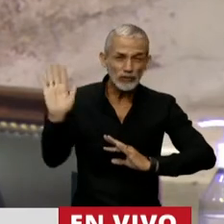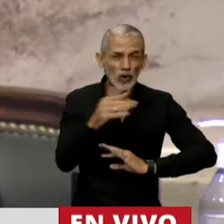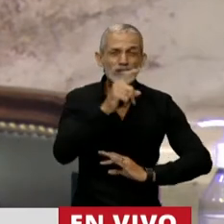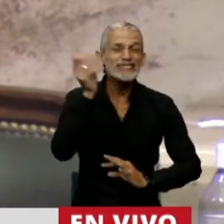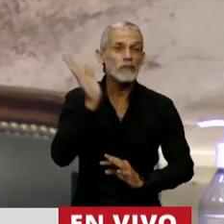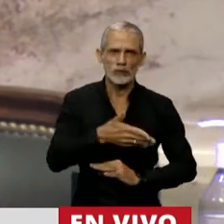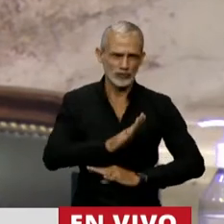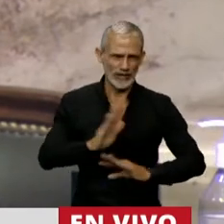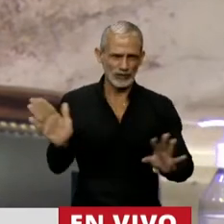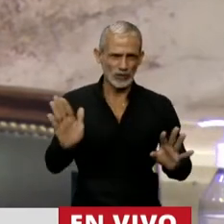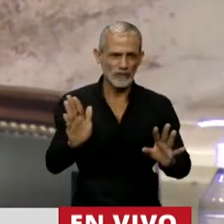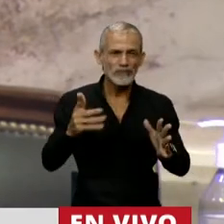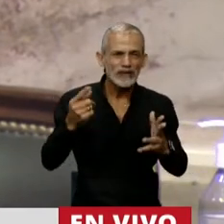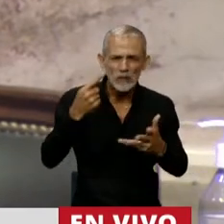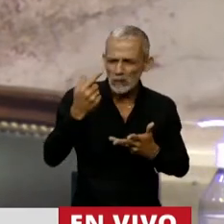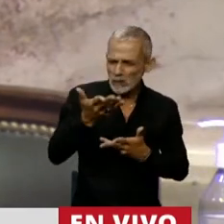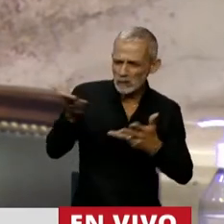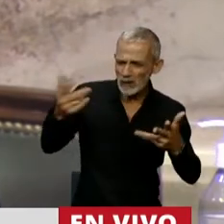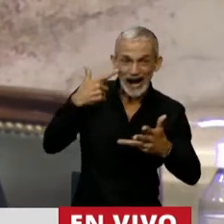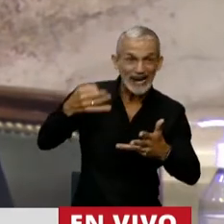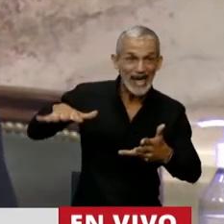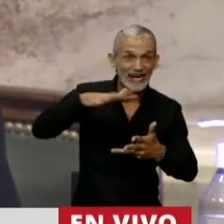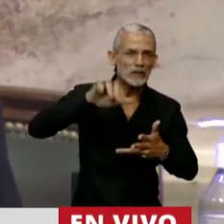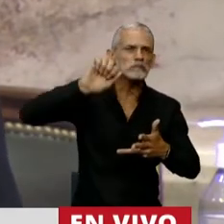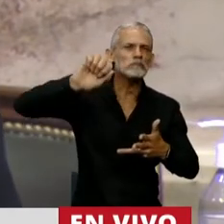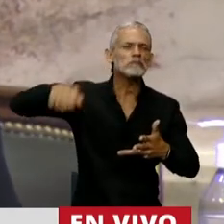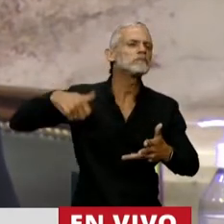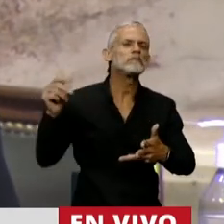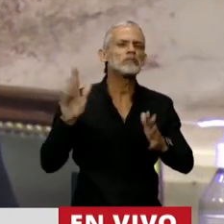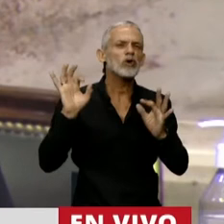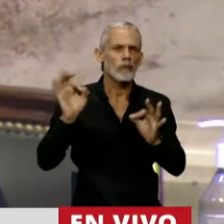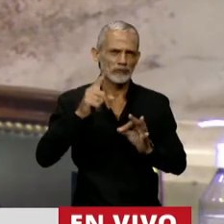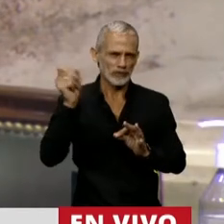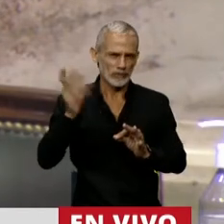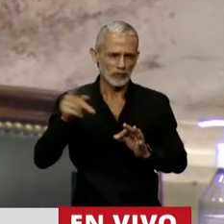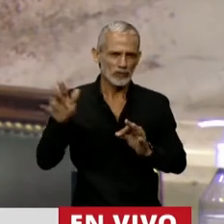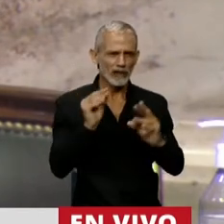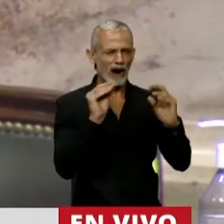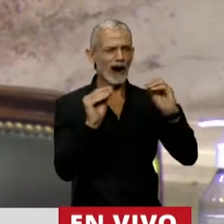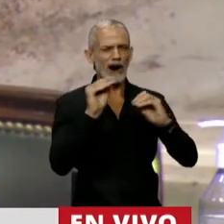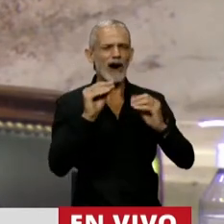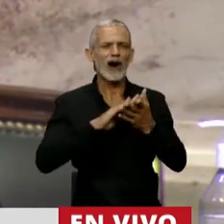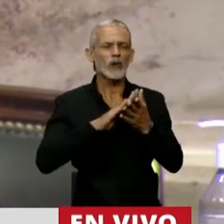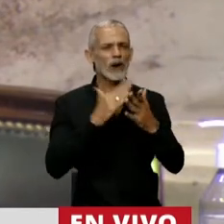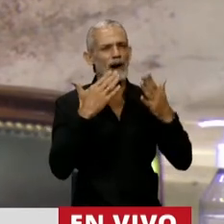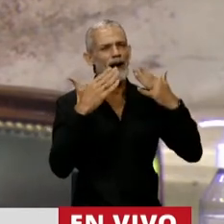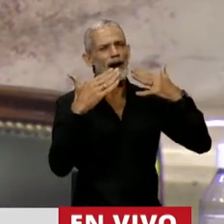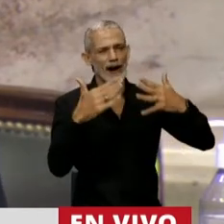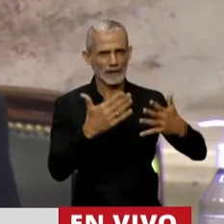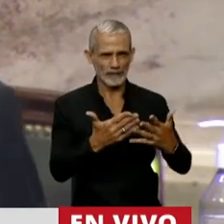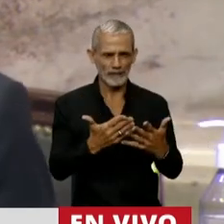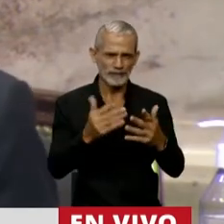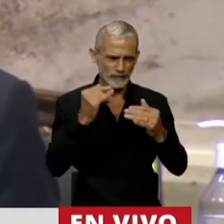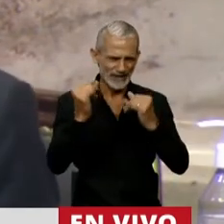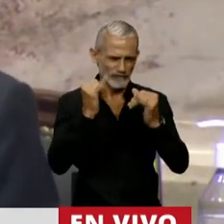cuenta para nada lo que ocurre en la realidad. Y reflejemos esto en algunos pocos datos, muchos de los cuales ya se han